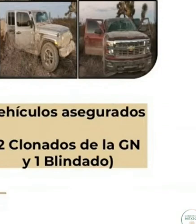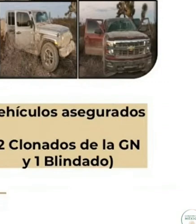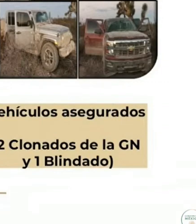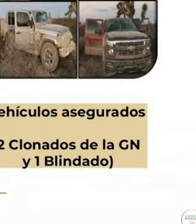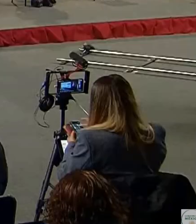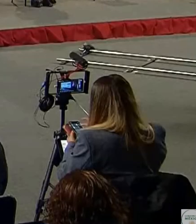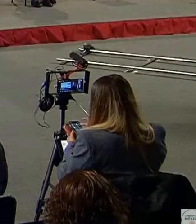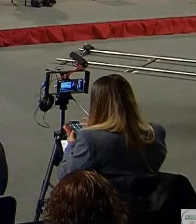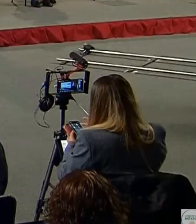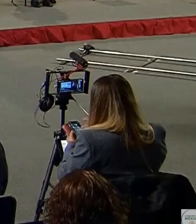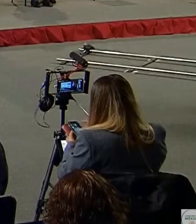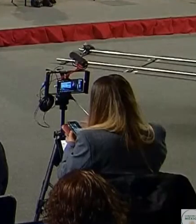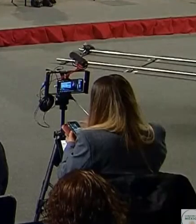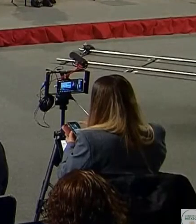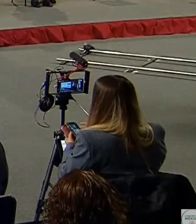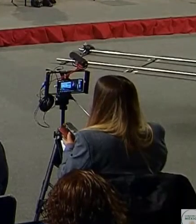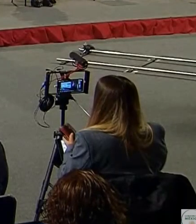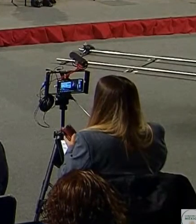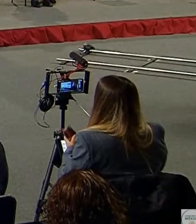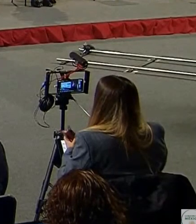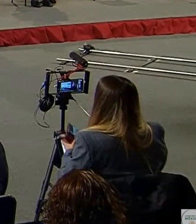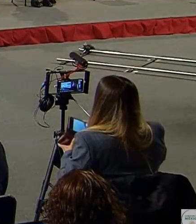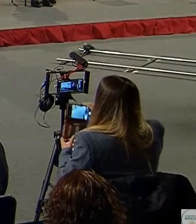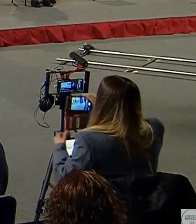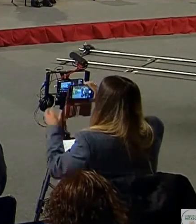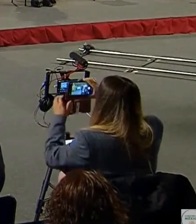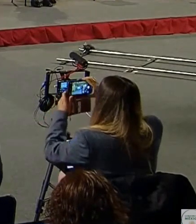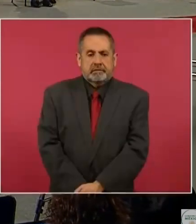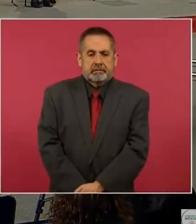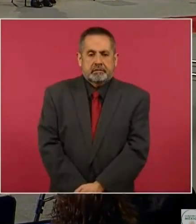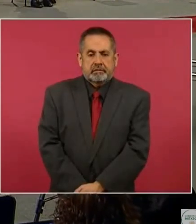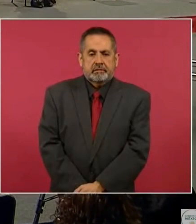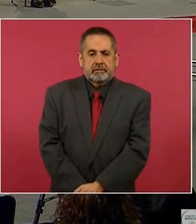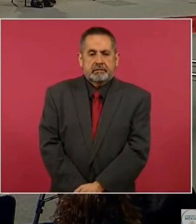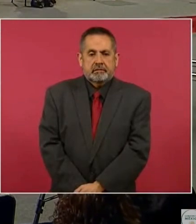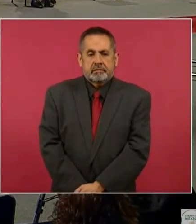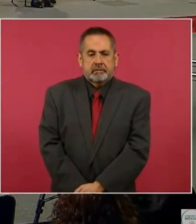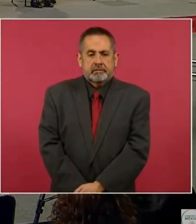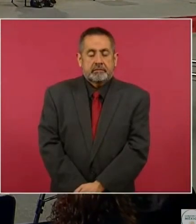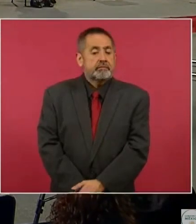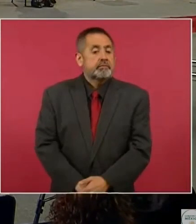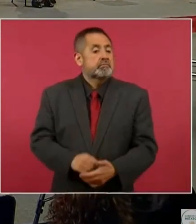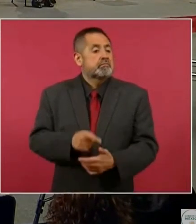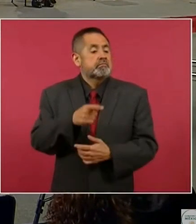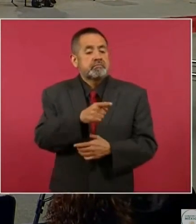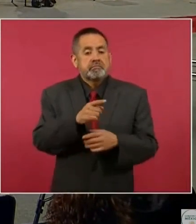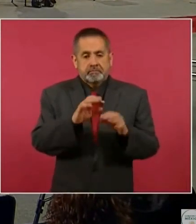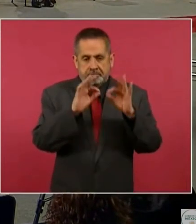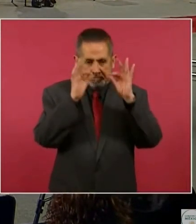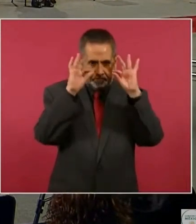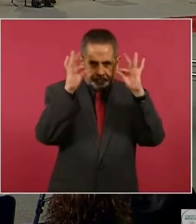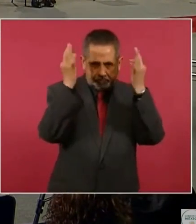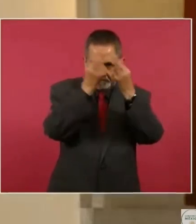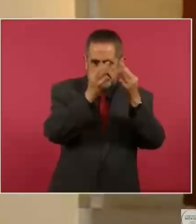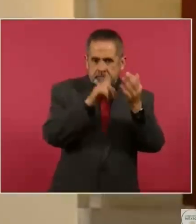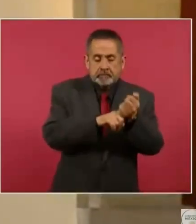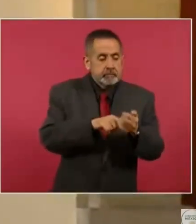SEDENA y Guardia Nacional, 21 fronterizas, 11 interiores, tienen un total